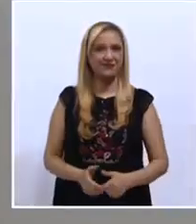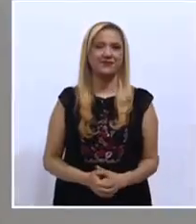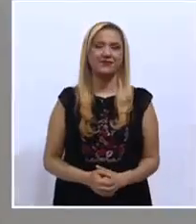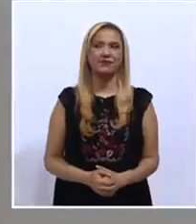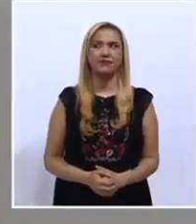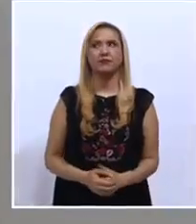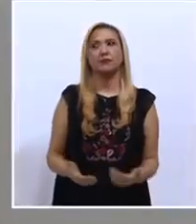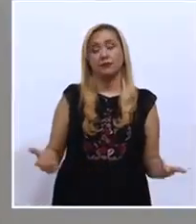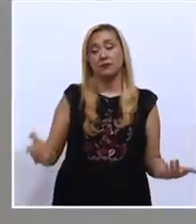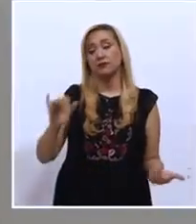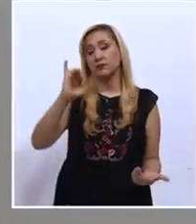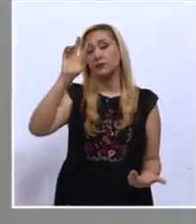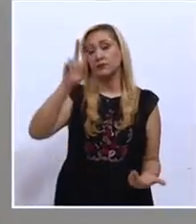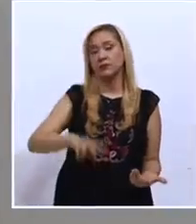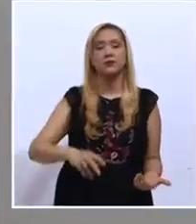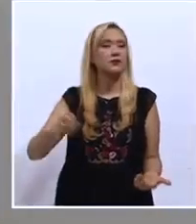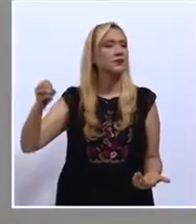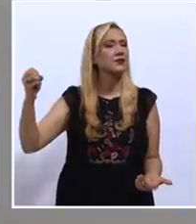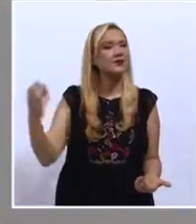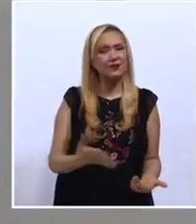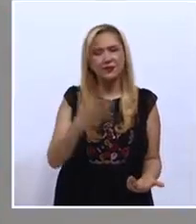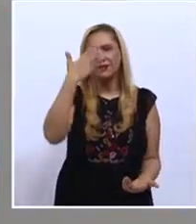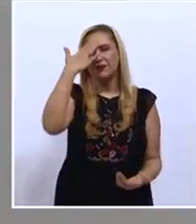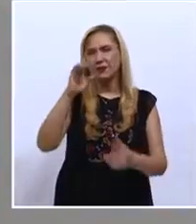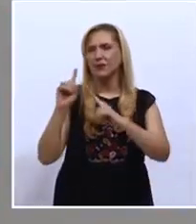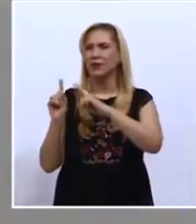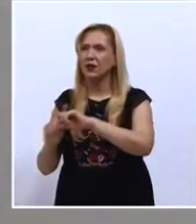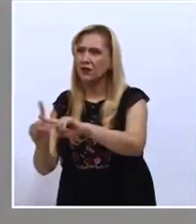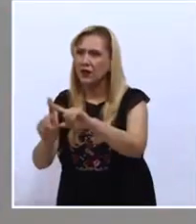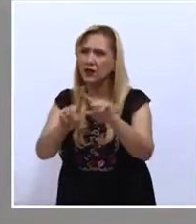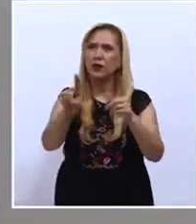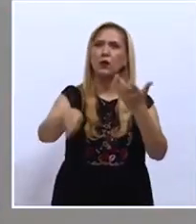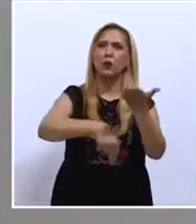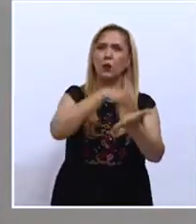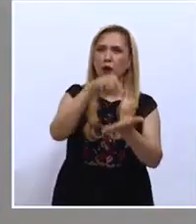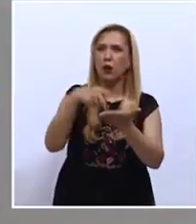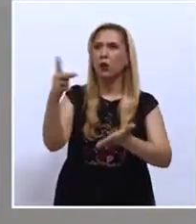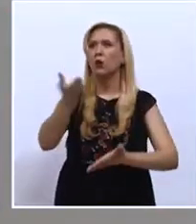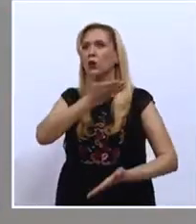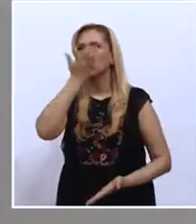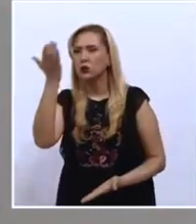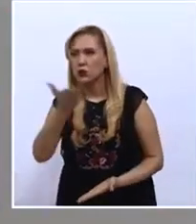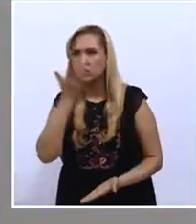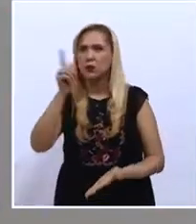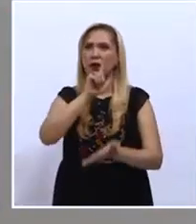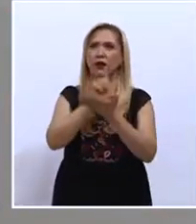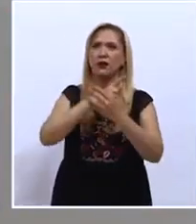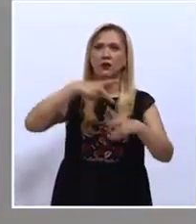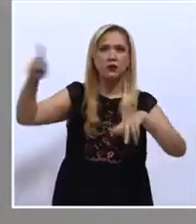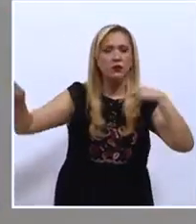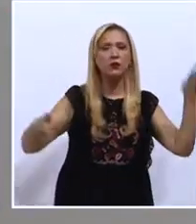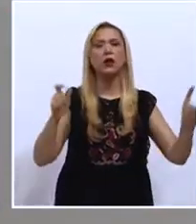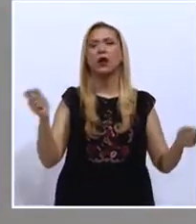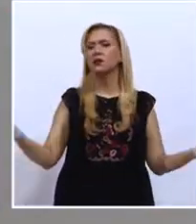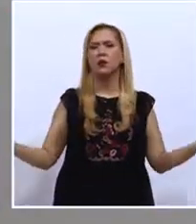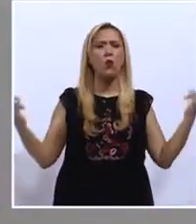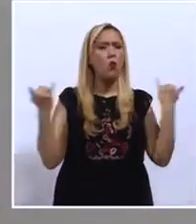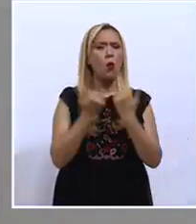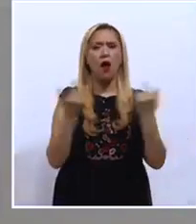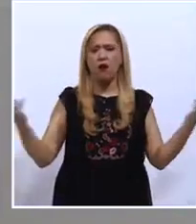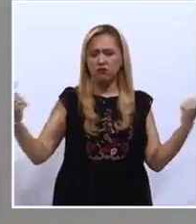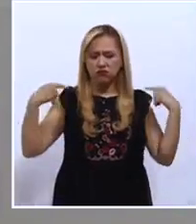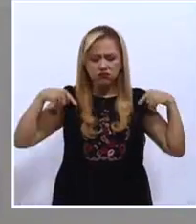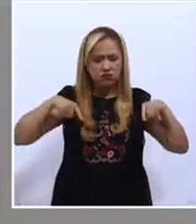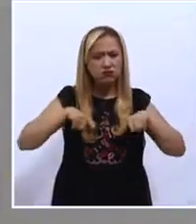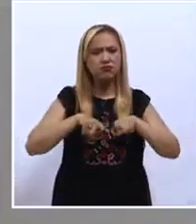Que reconoce que a pesar de la diversidad de contextos y realidades de nuestros pueblos, tenemos propósitos comunes que